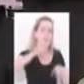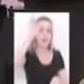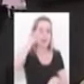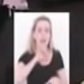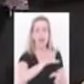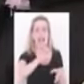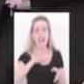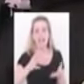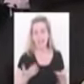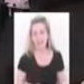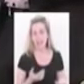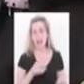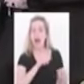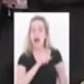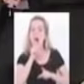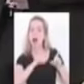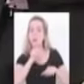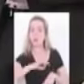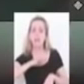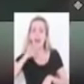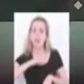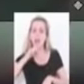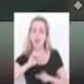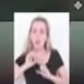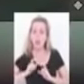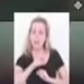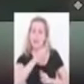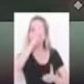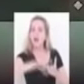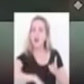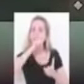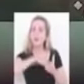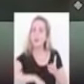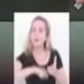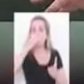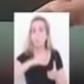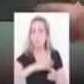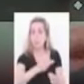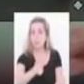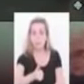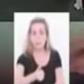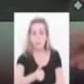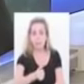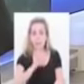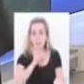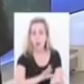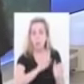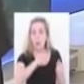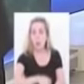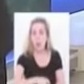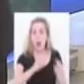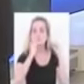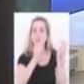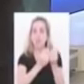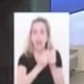el pato 300 personas renunciaron luego del 10 de diciembre muchas de ellas ni siquiera volvieron y enviaron pero gramos de